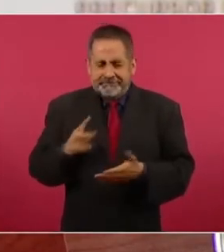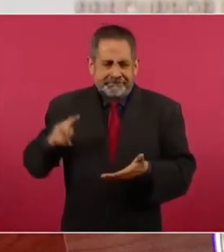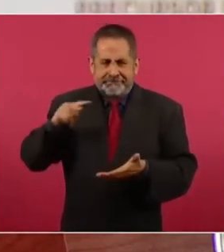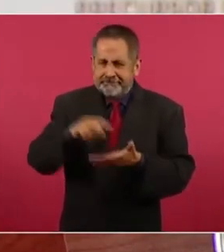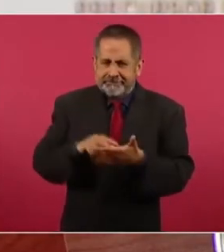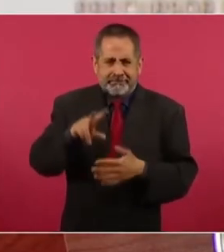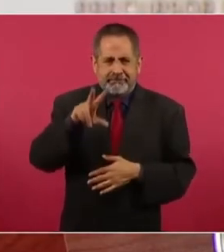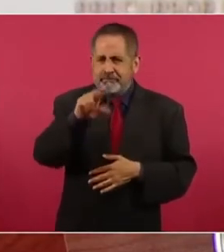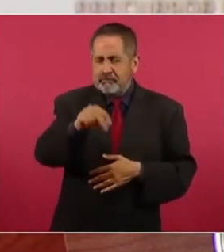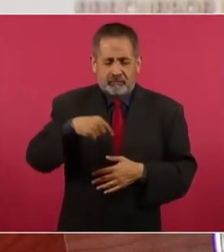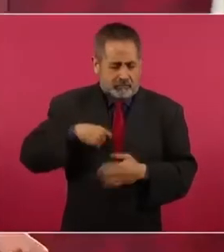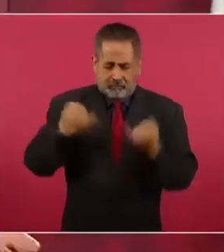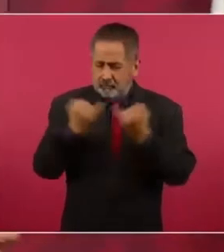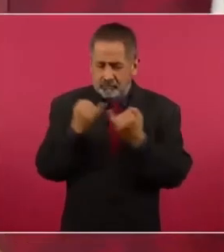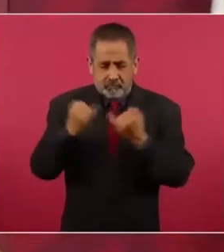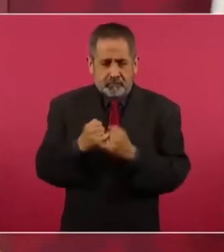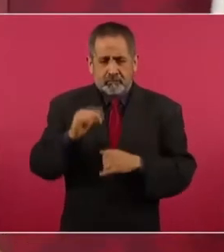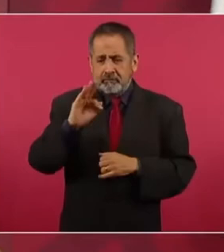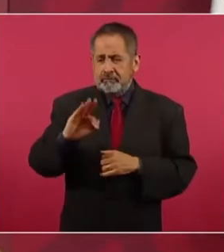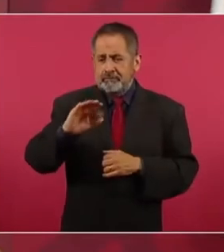no era Calderón,